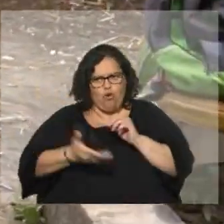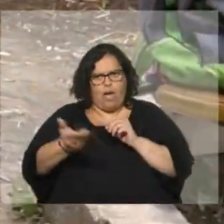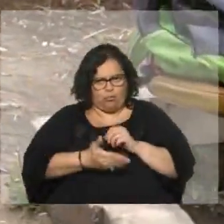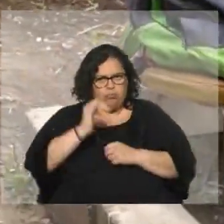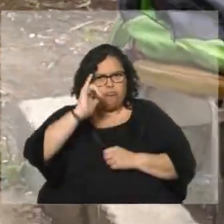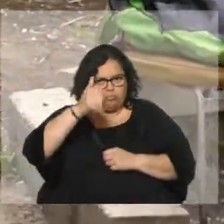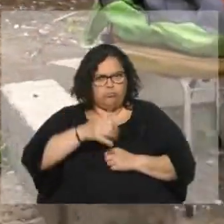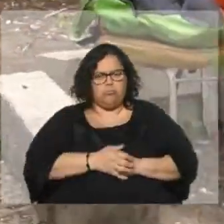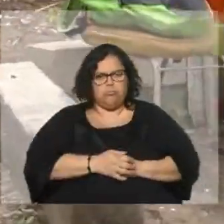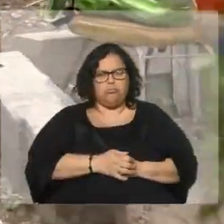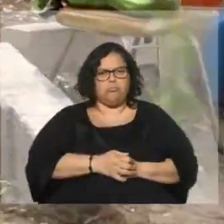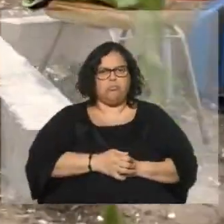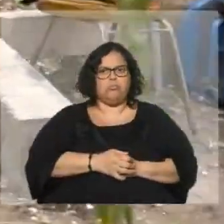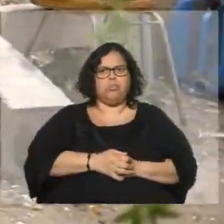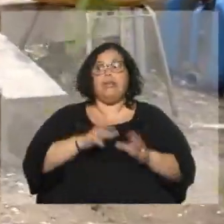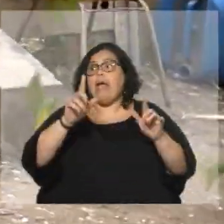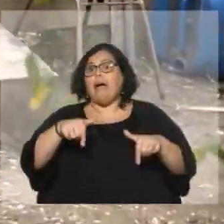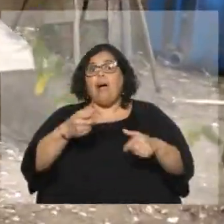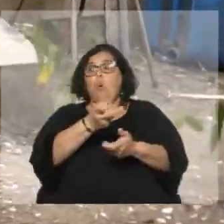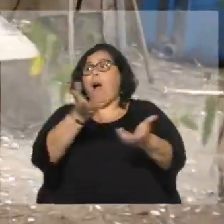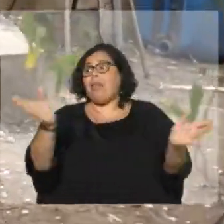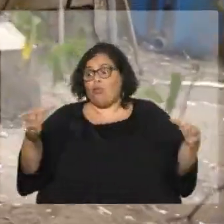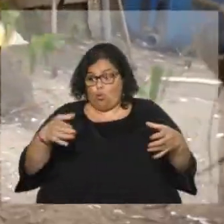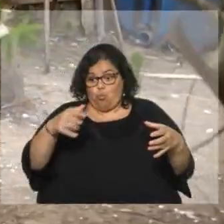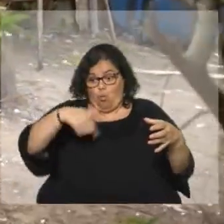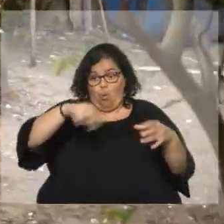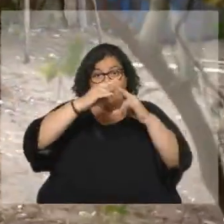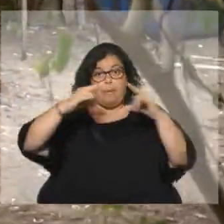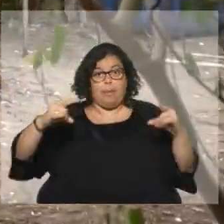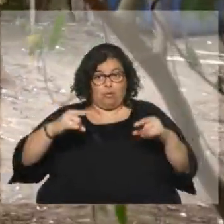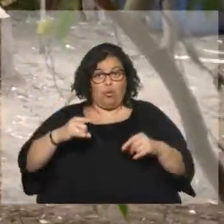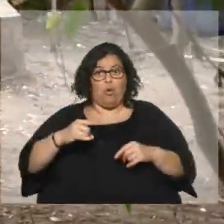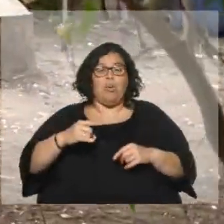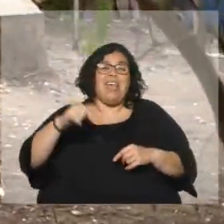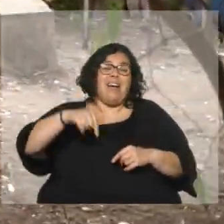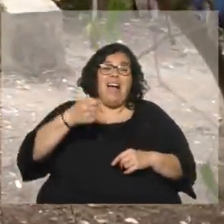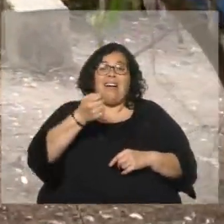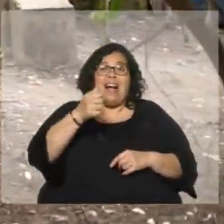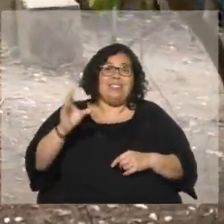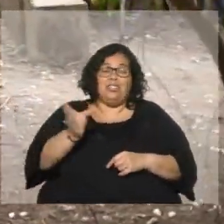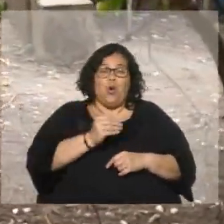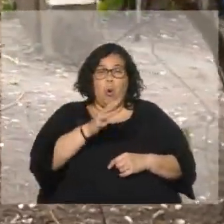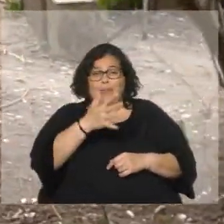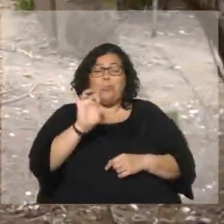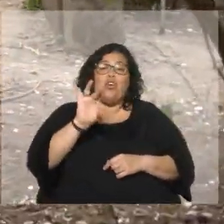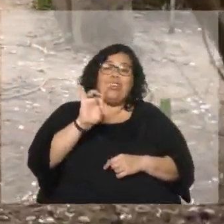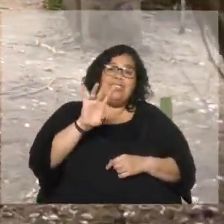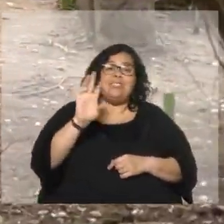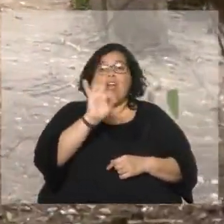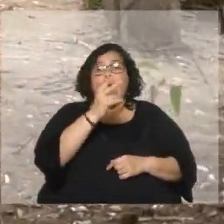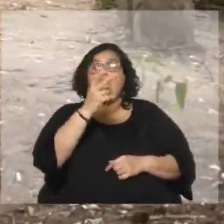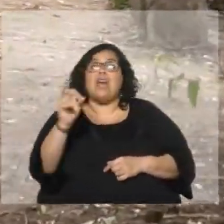¿viste? ¿Y acá conviven cuántos por lo general? Y acá, por lo generalmente, cuando estamos casi todos, habemos más o menos unos 15 o 20, habemos.